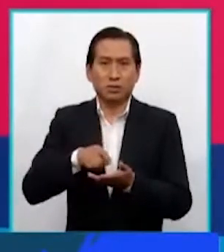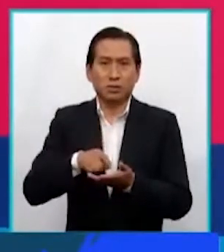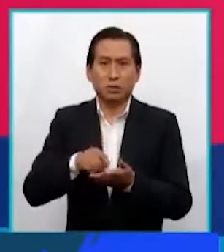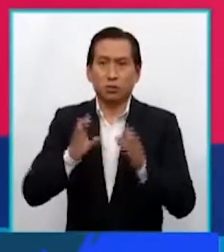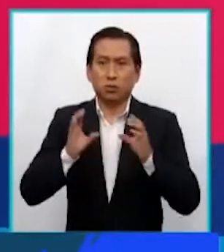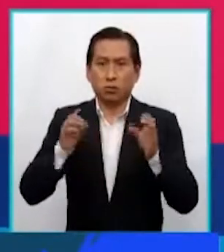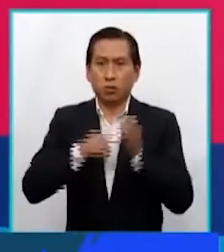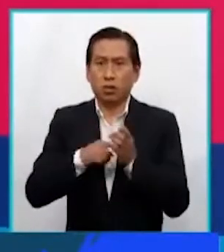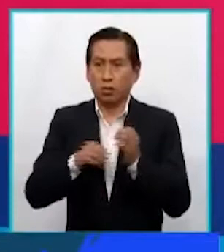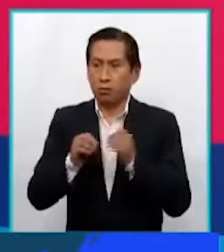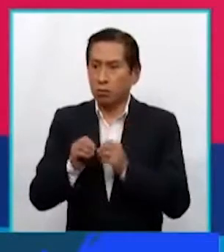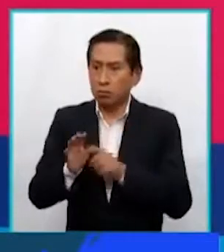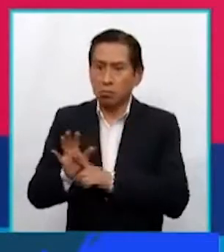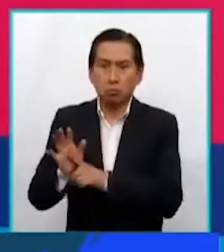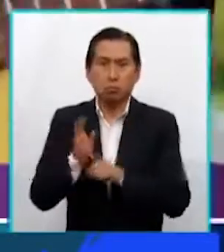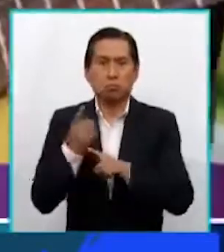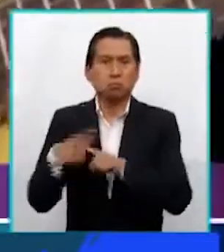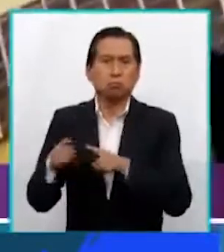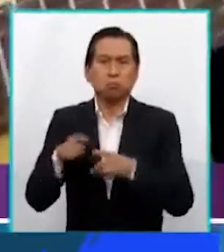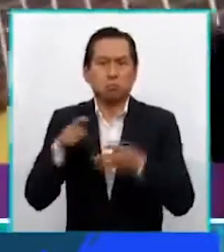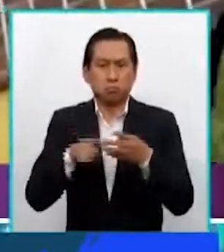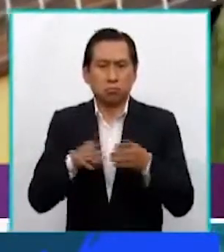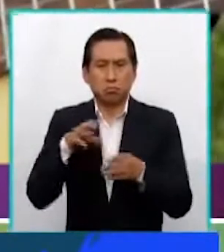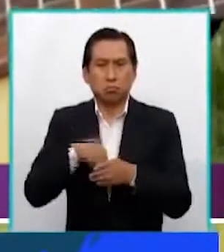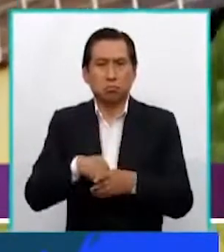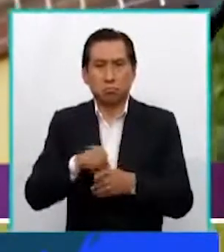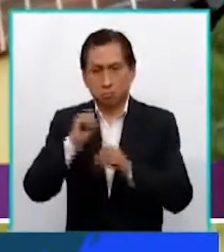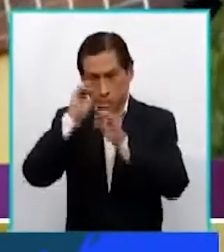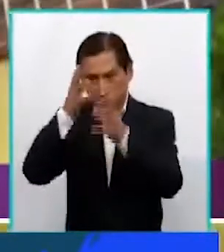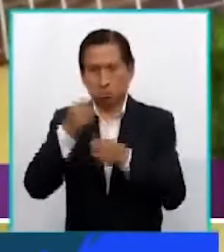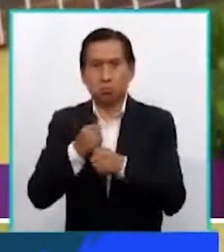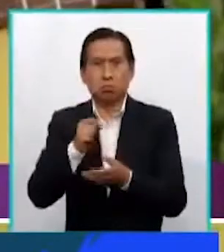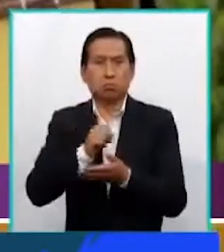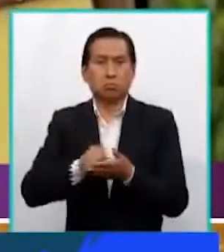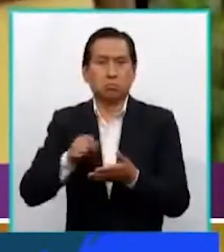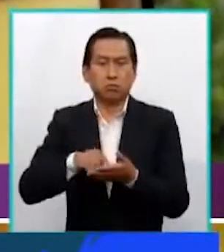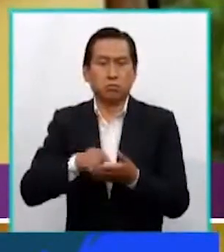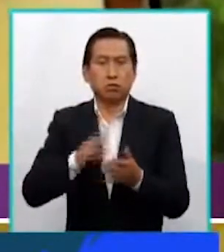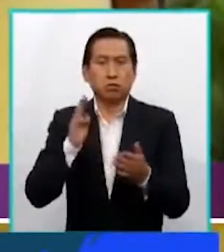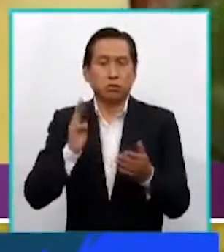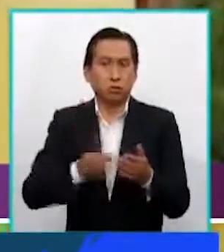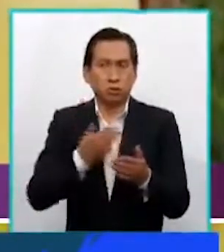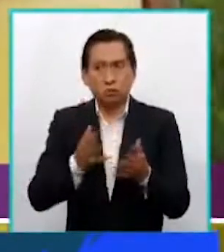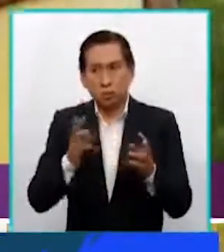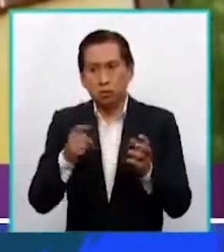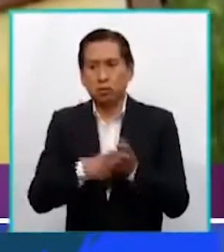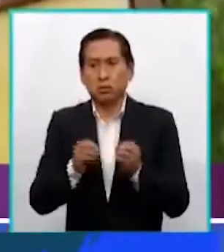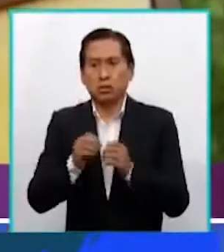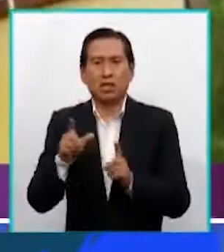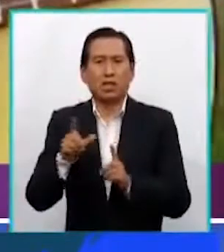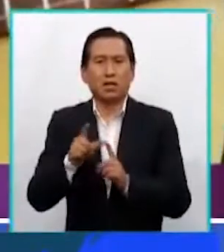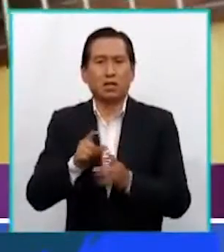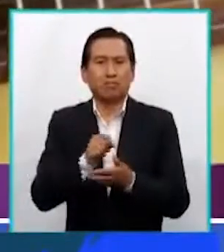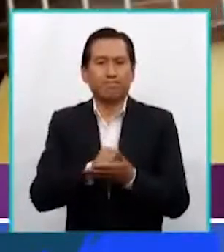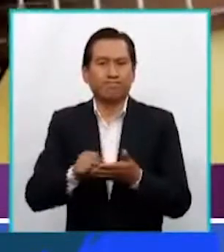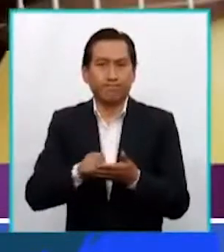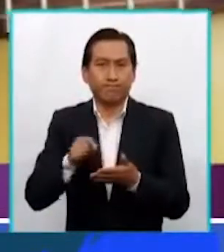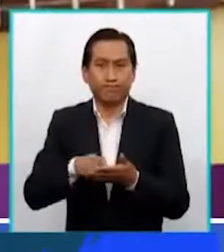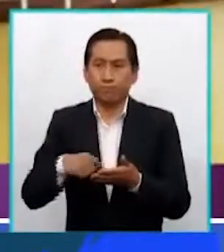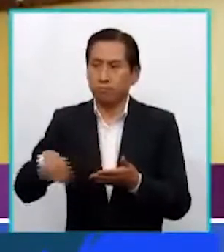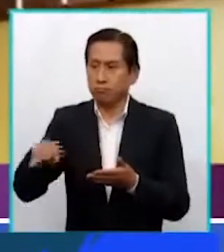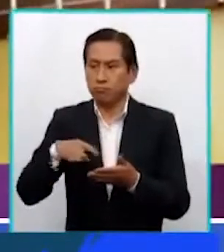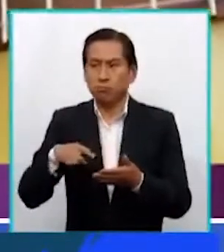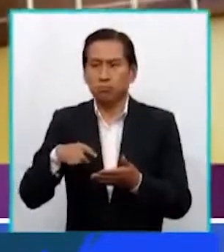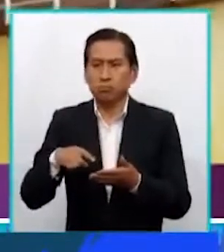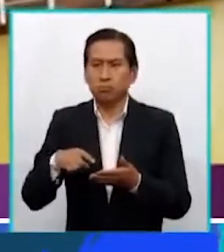estamos, digamos, todos más inmersos en todo el tema de la creación, tanto musical como en el tema de las letras. Entonces, yo creo que es algo